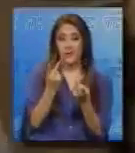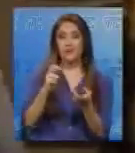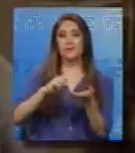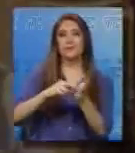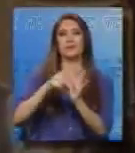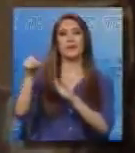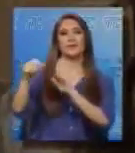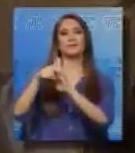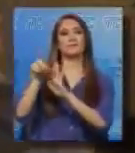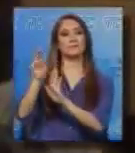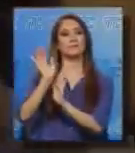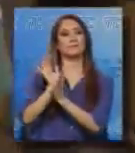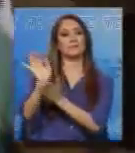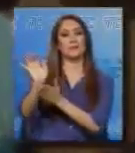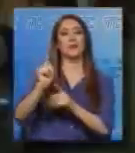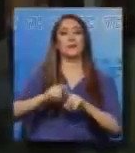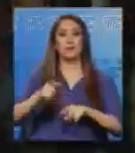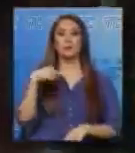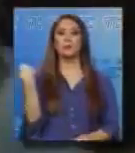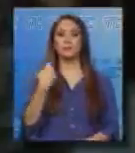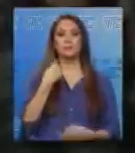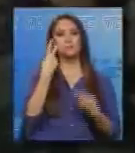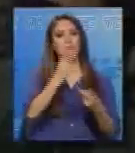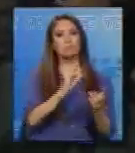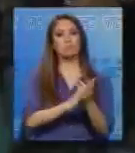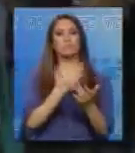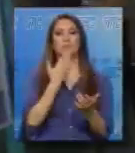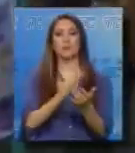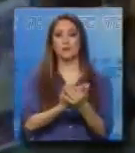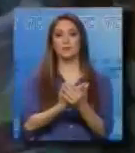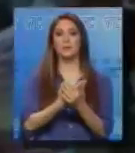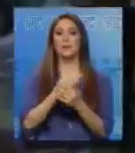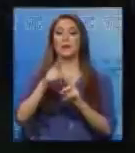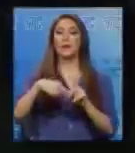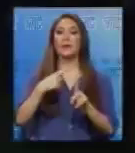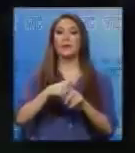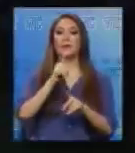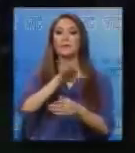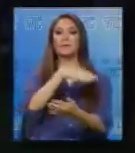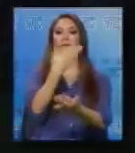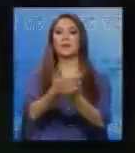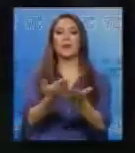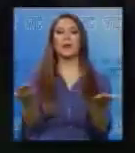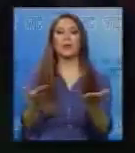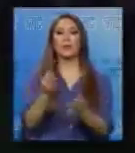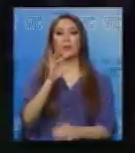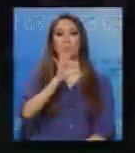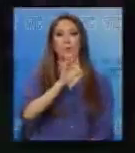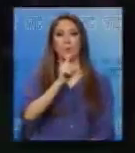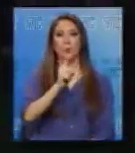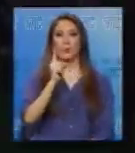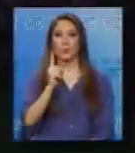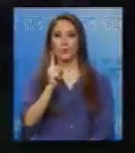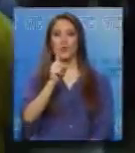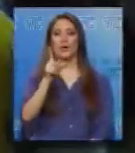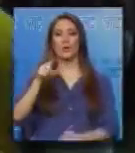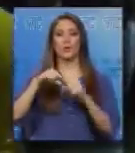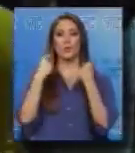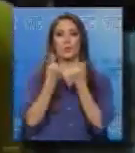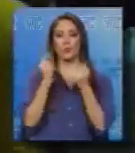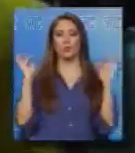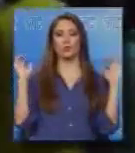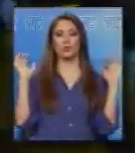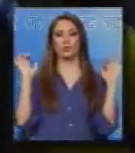de él. La muchedumbre recorrió varias calles hasta terminar en las instalaciones del Servicio Integrado de Seguridad, donde hubo